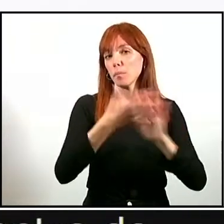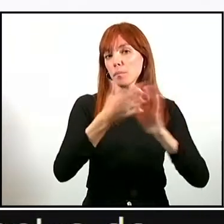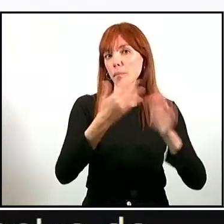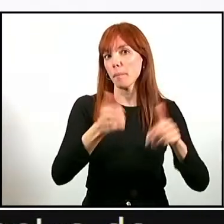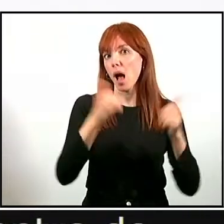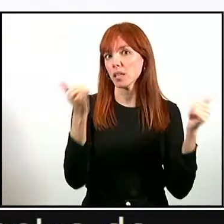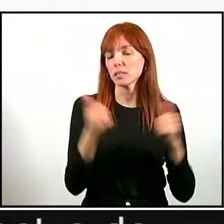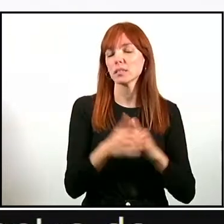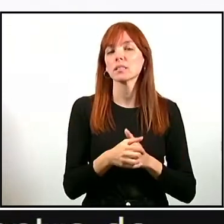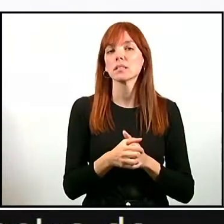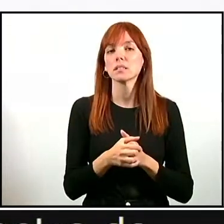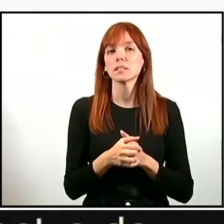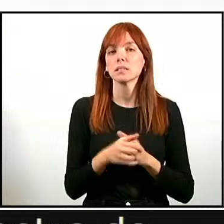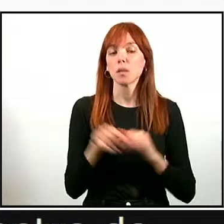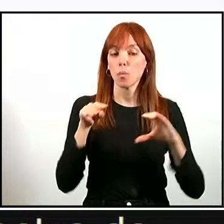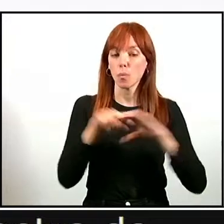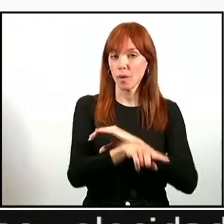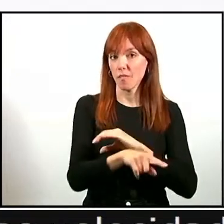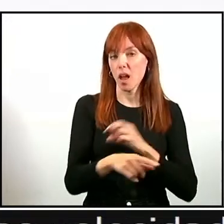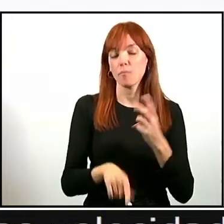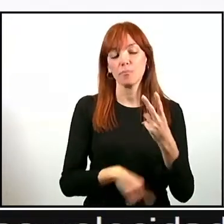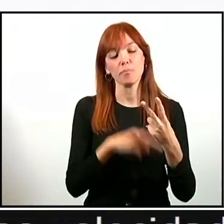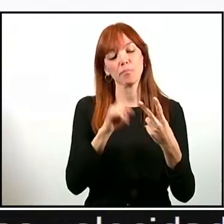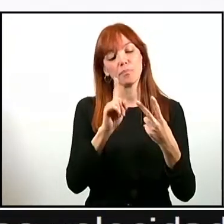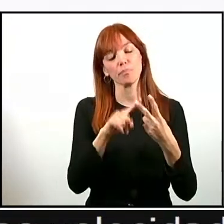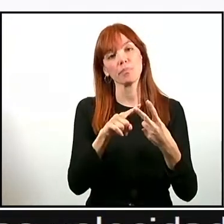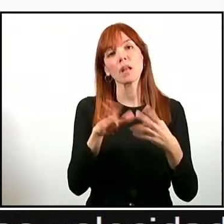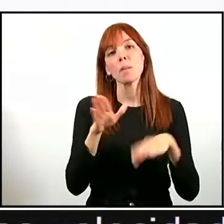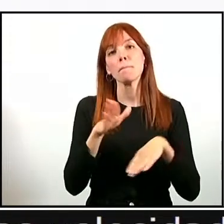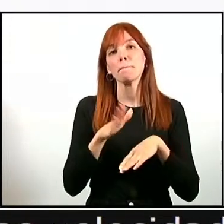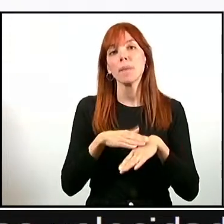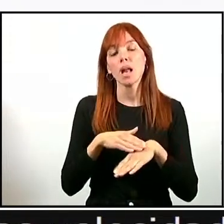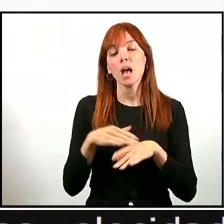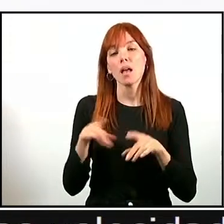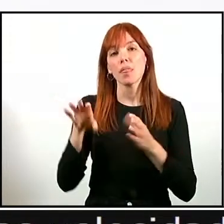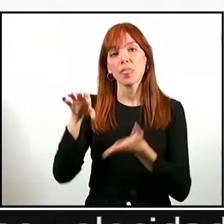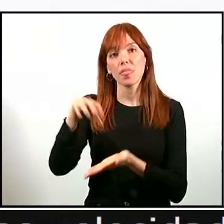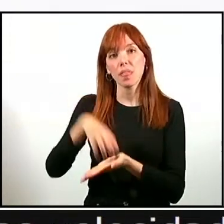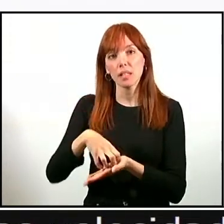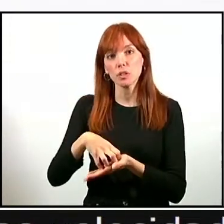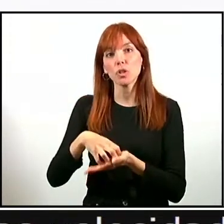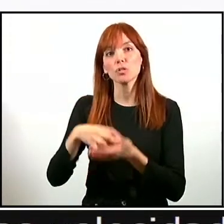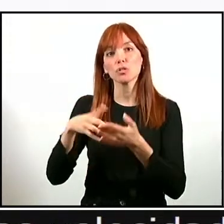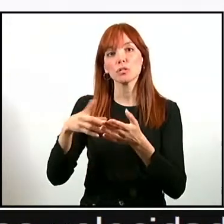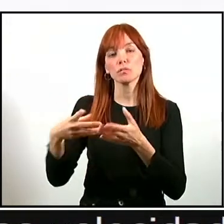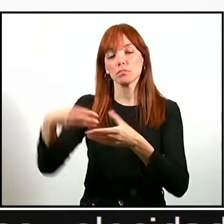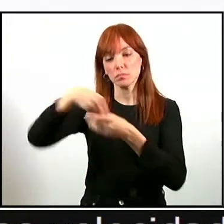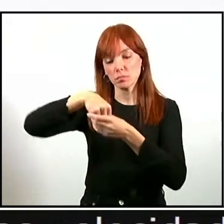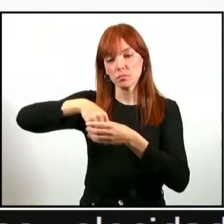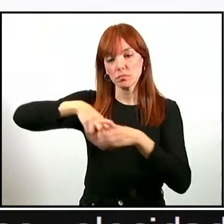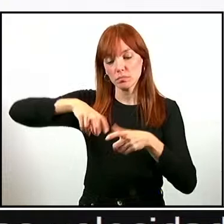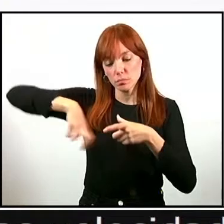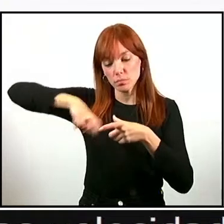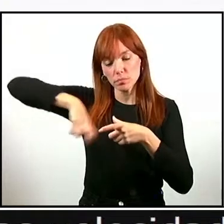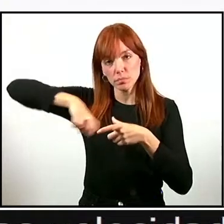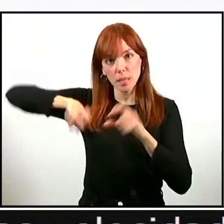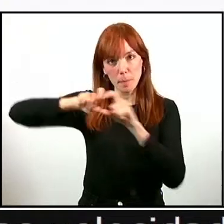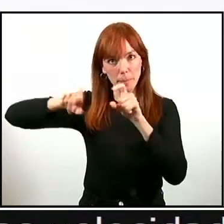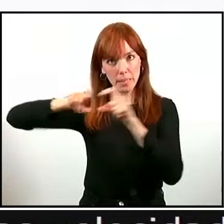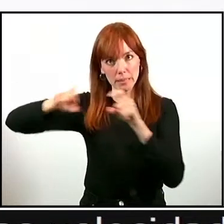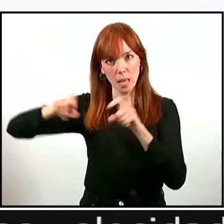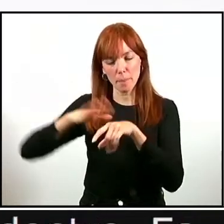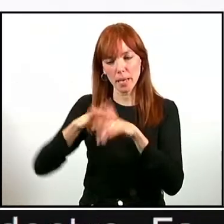que instalen fibra óptica, y el otro para los centros hacia adentro, es decir, para mejorar